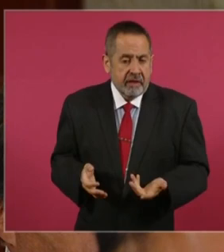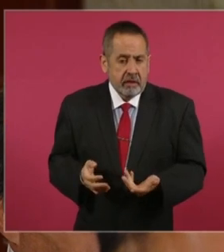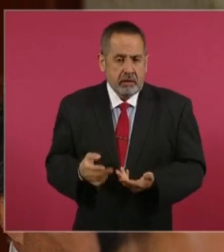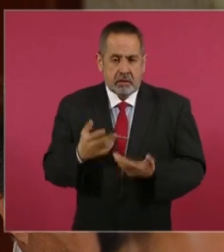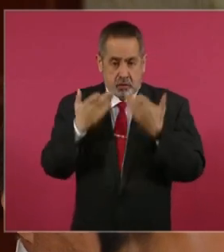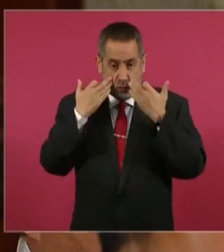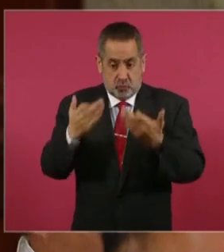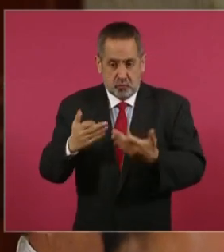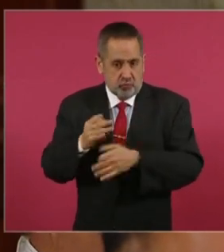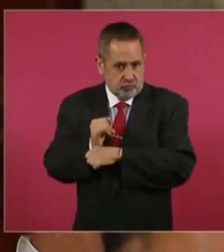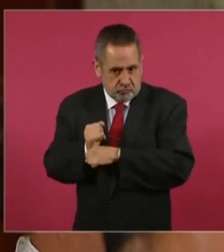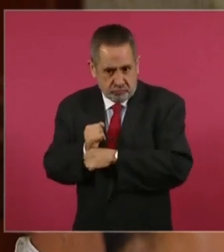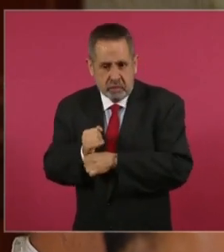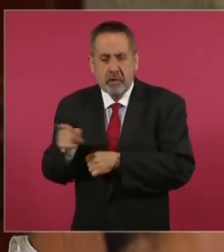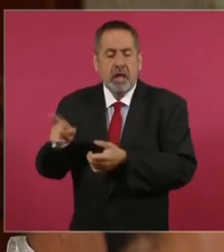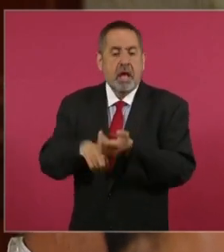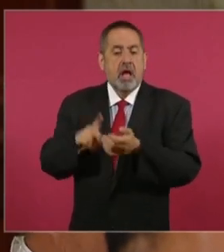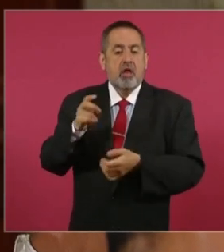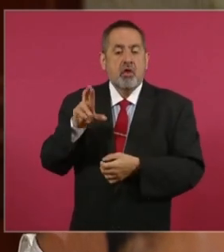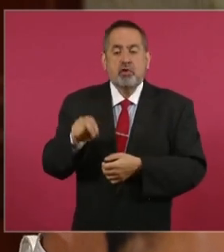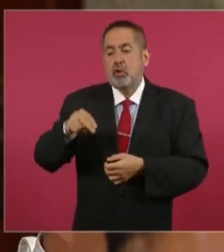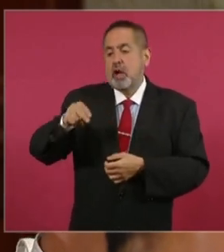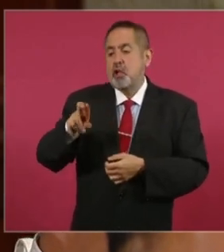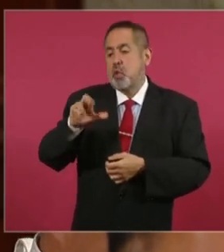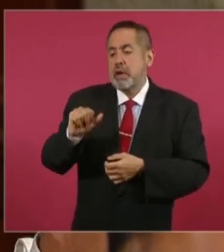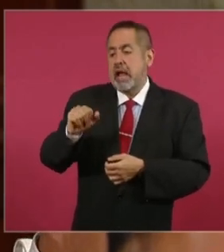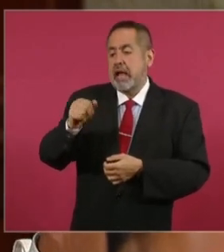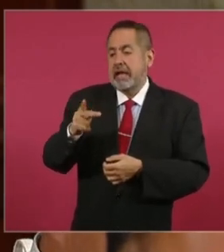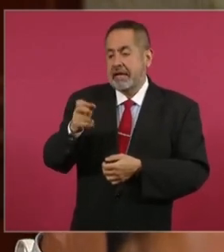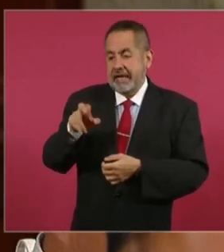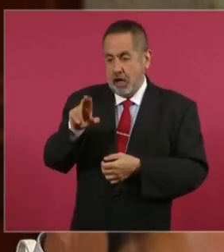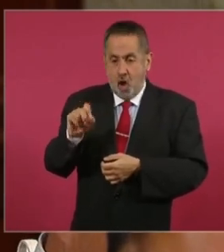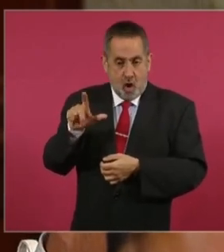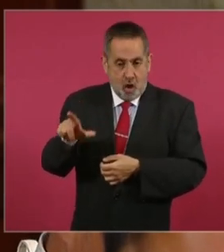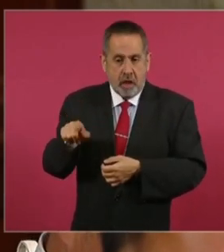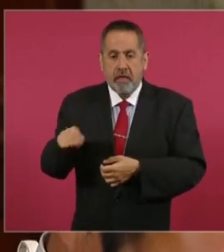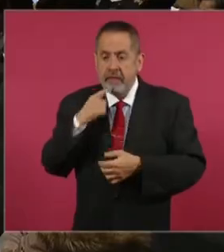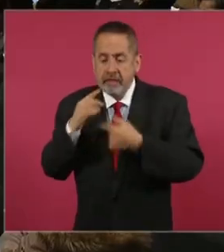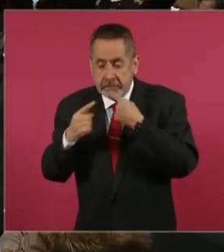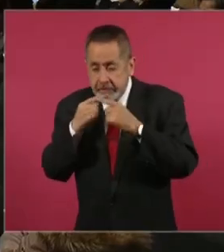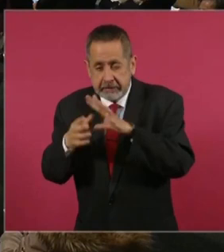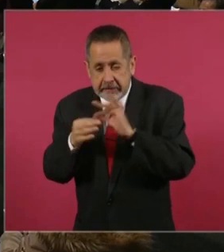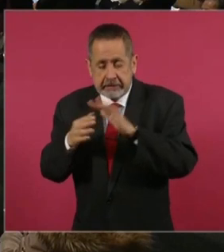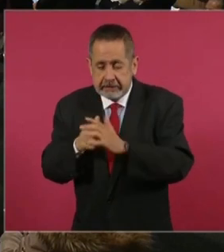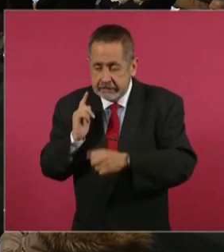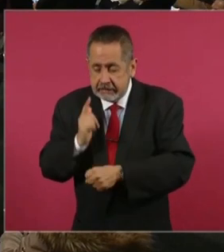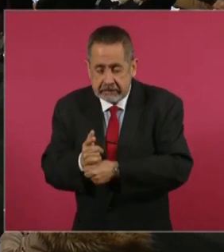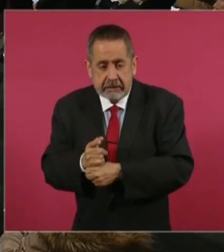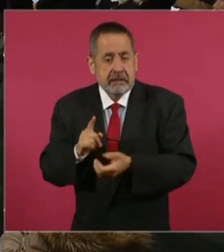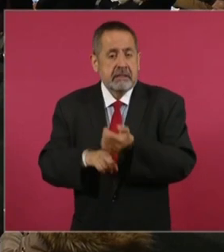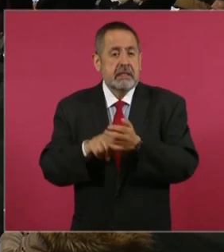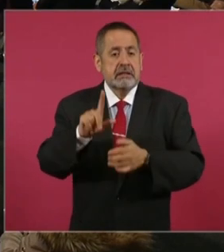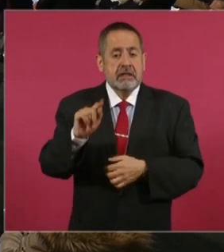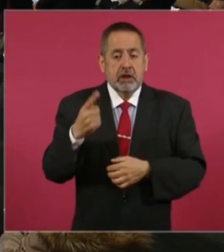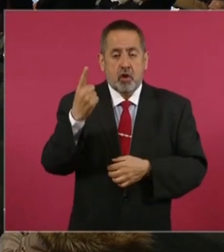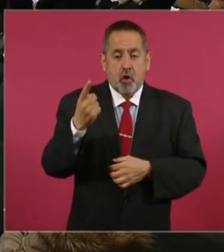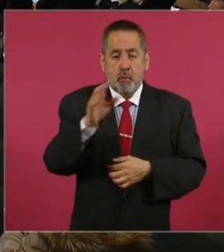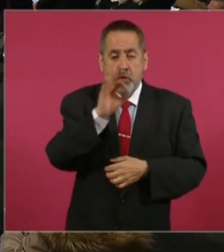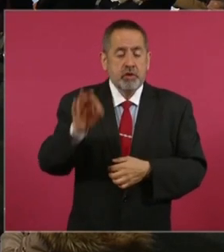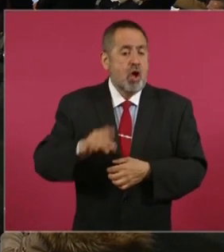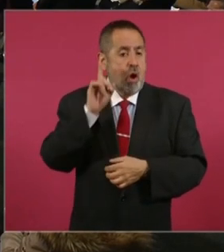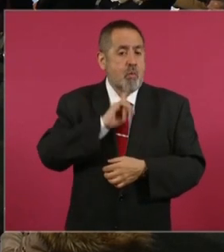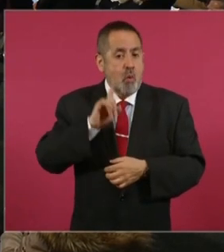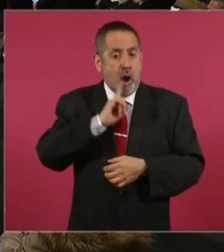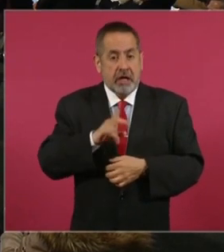consta en una investigación de la doctora Nuria Querol, las dinámicas de violencia familiar revelan que el 71 por ciento de las mujeres